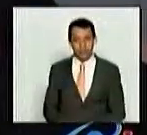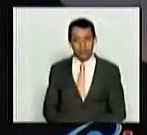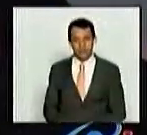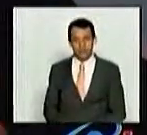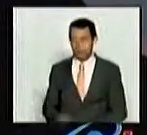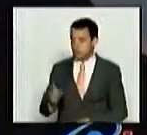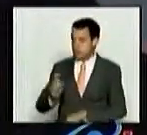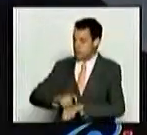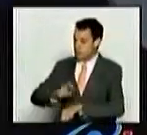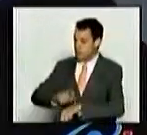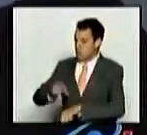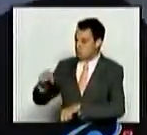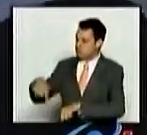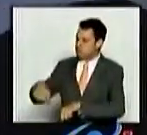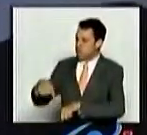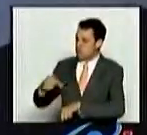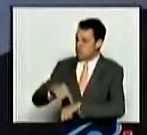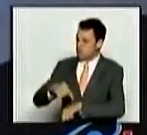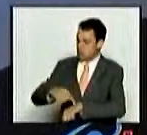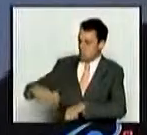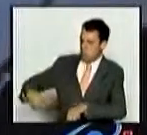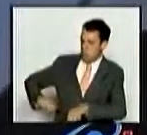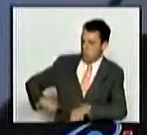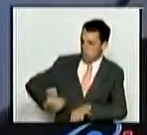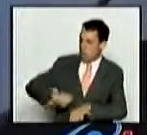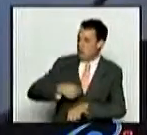¿Cuánto tiempo dura este procedimiento, Raúl Andrés?